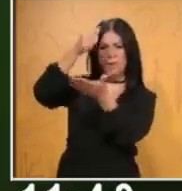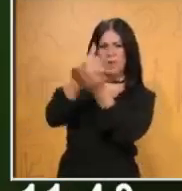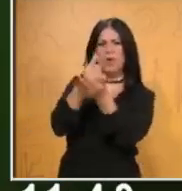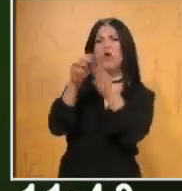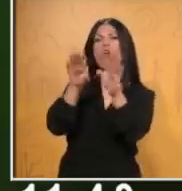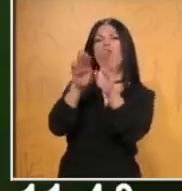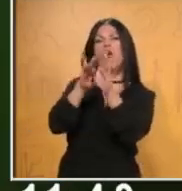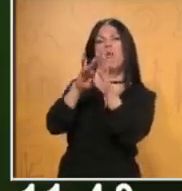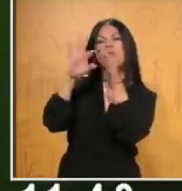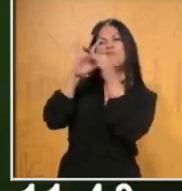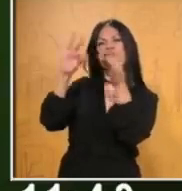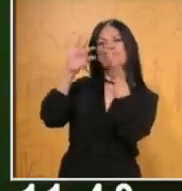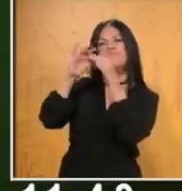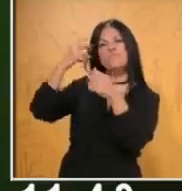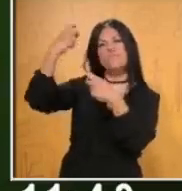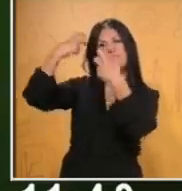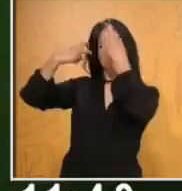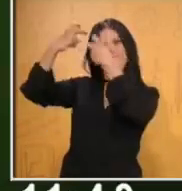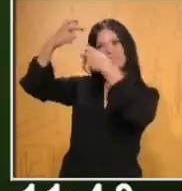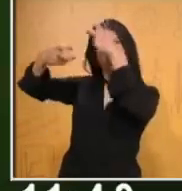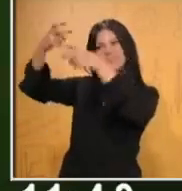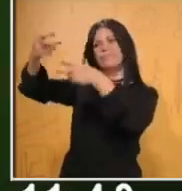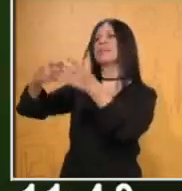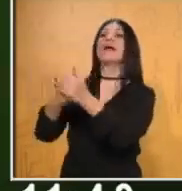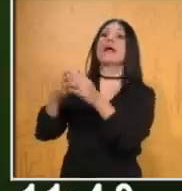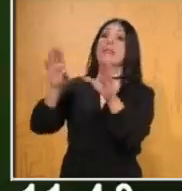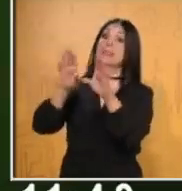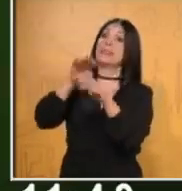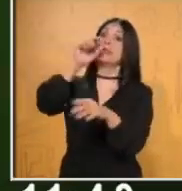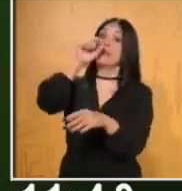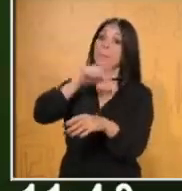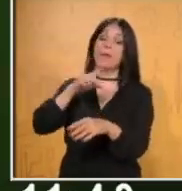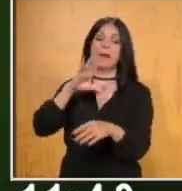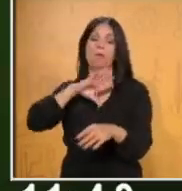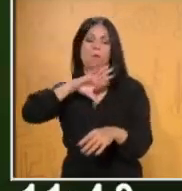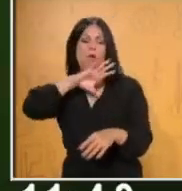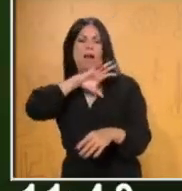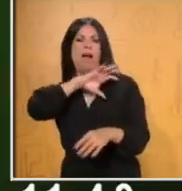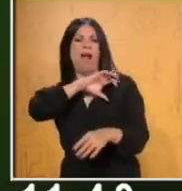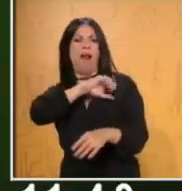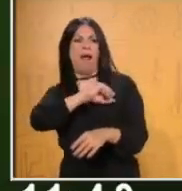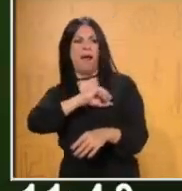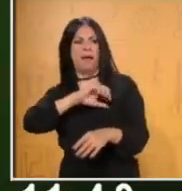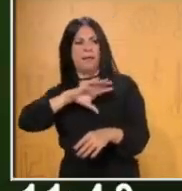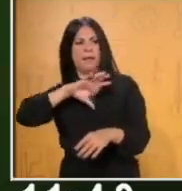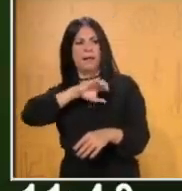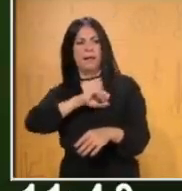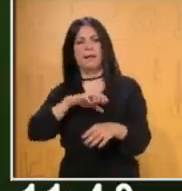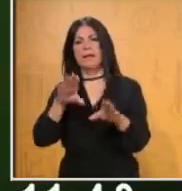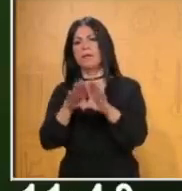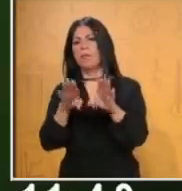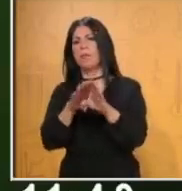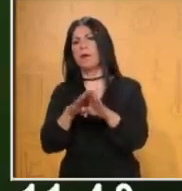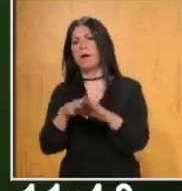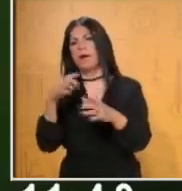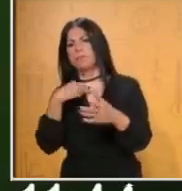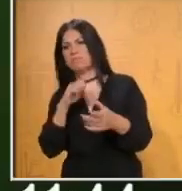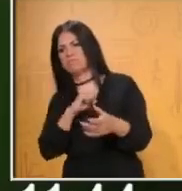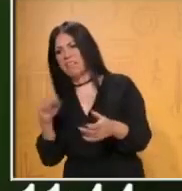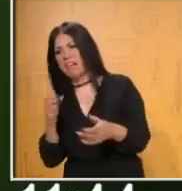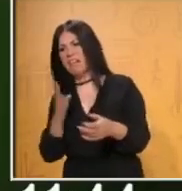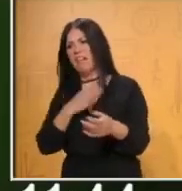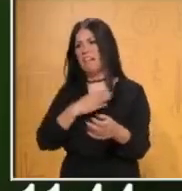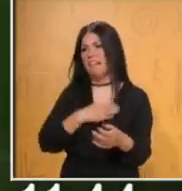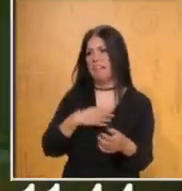su carácter, en sus actitudes y demás. Recuerda, puedes agregar una imagen, un